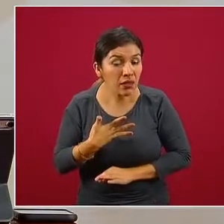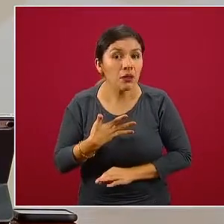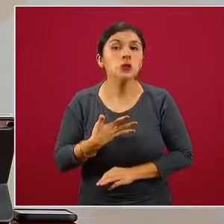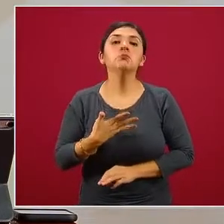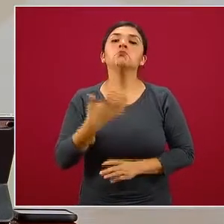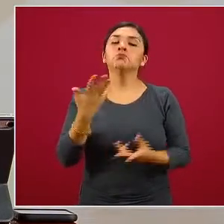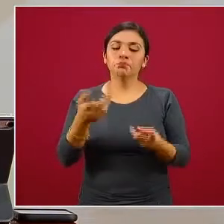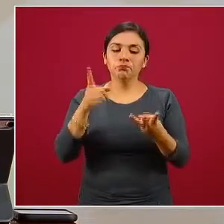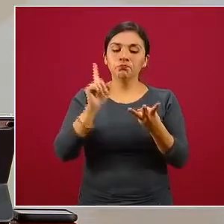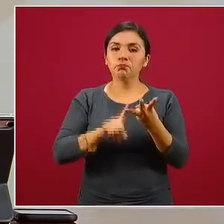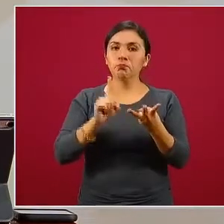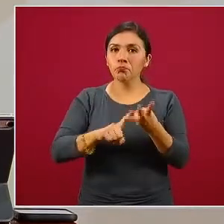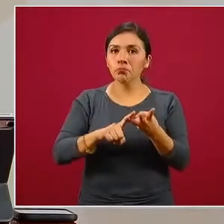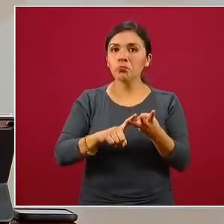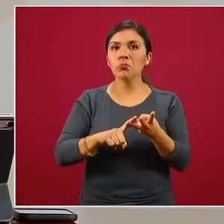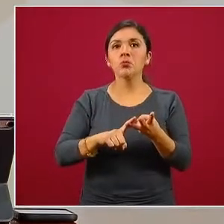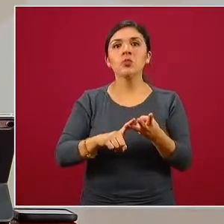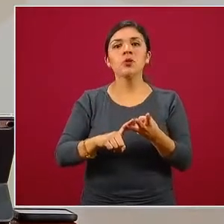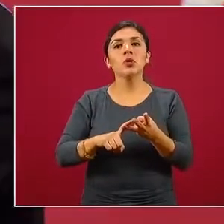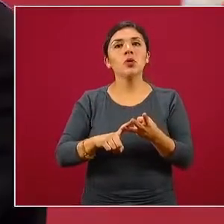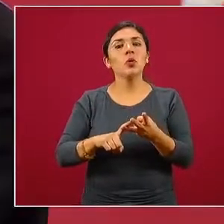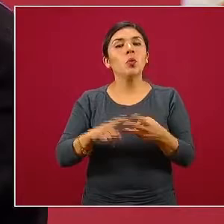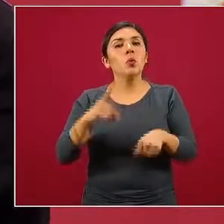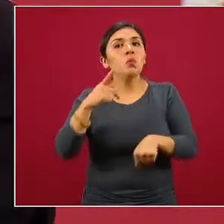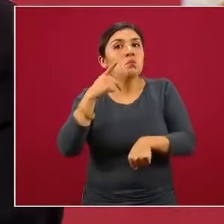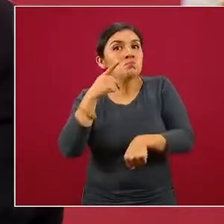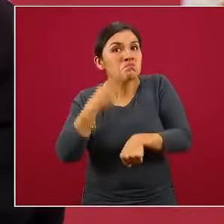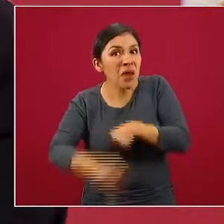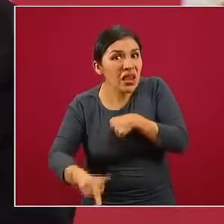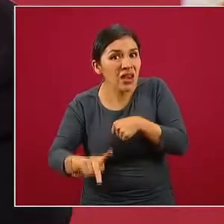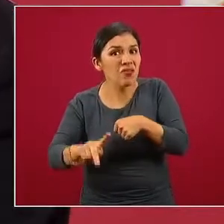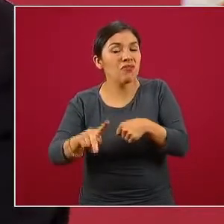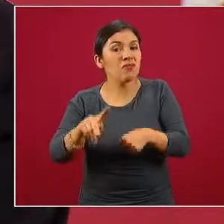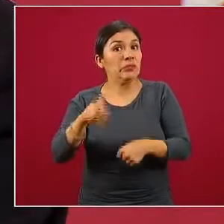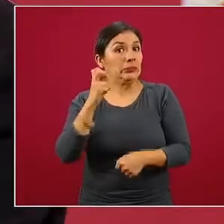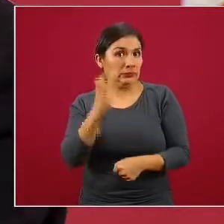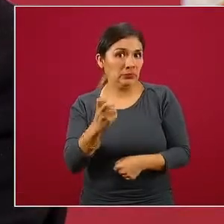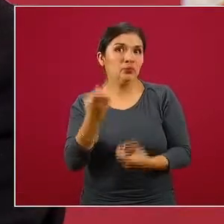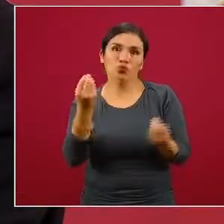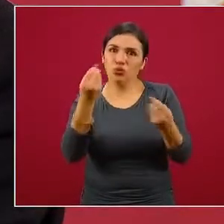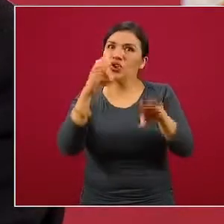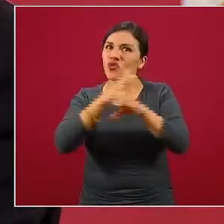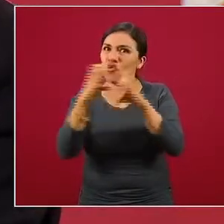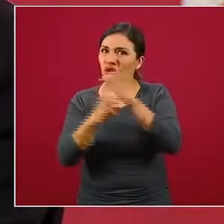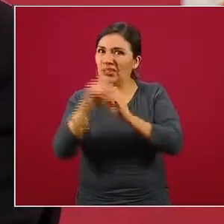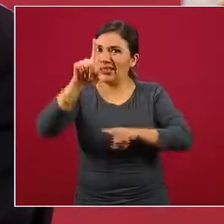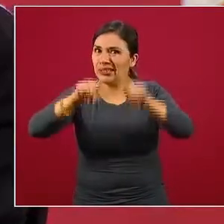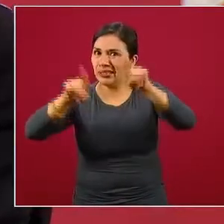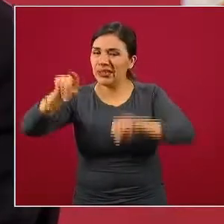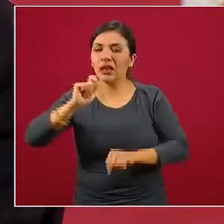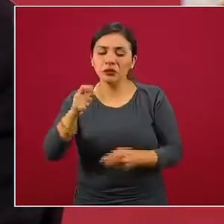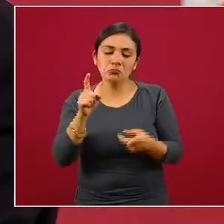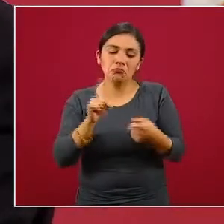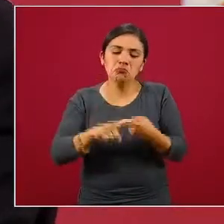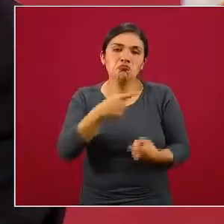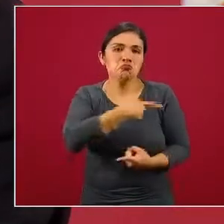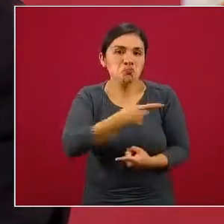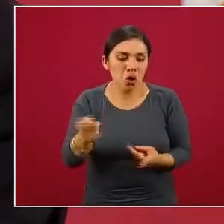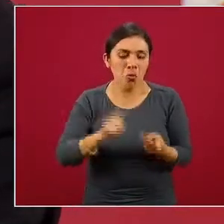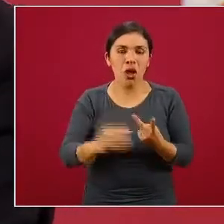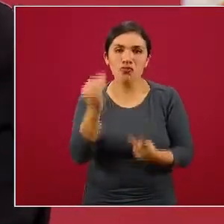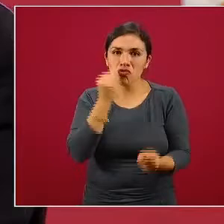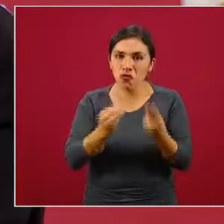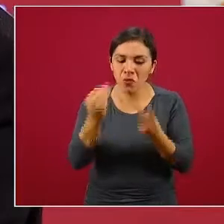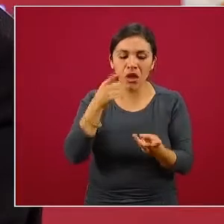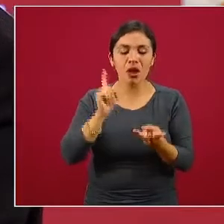La vulnerabilidad, que es una medida amplia con varios indicadores que tienen que ver con la pobreza, con la alimentación,